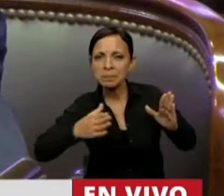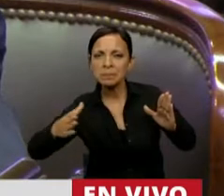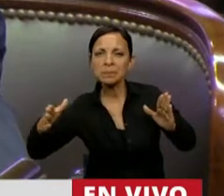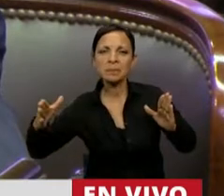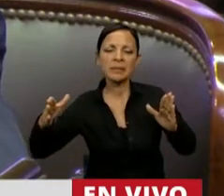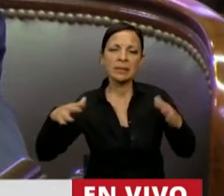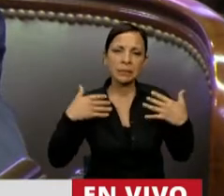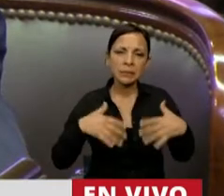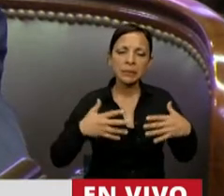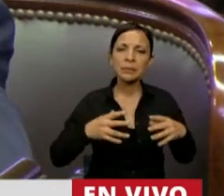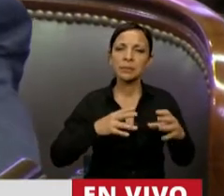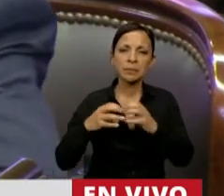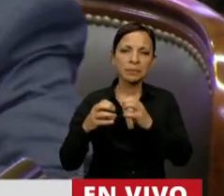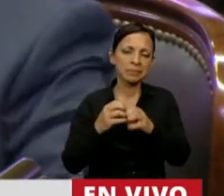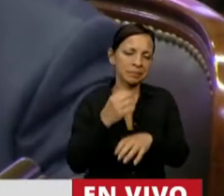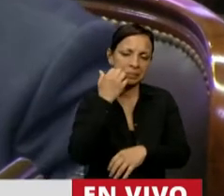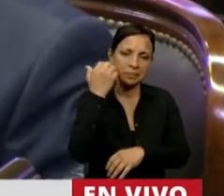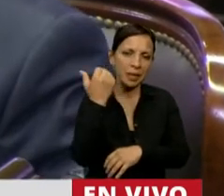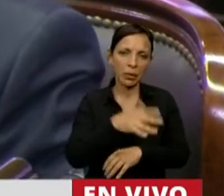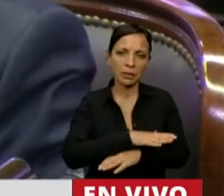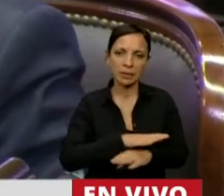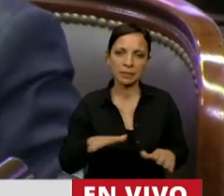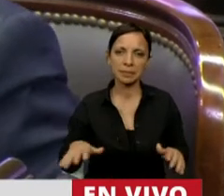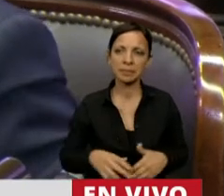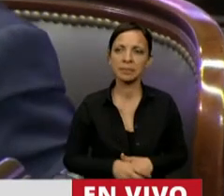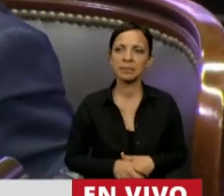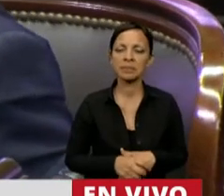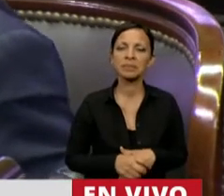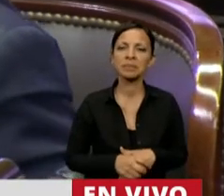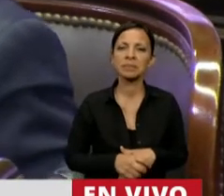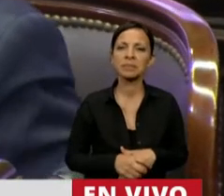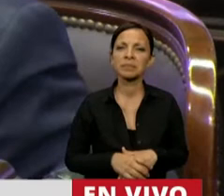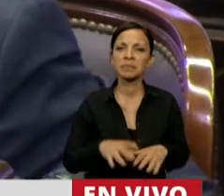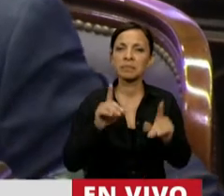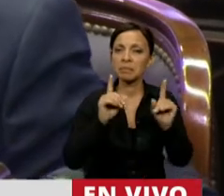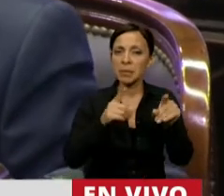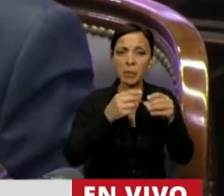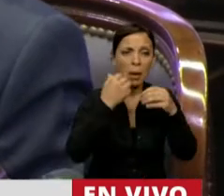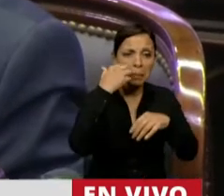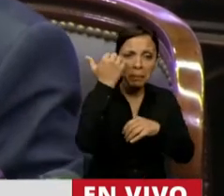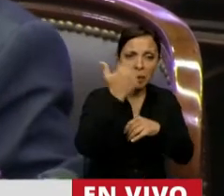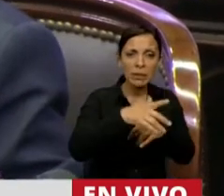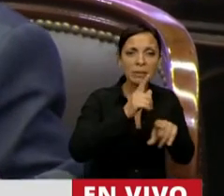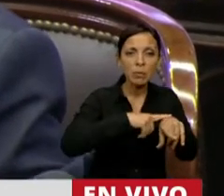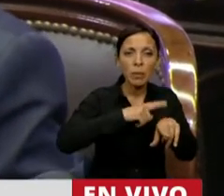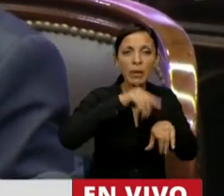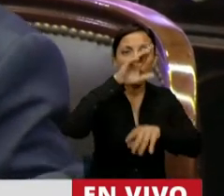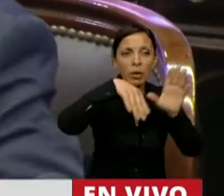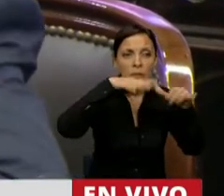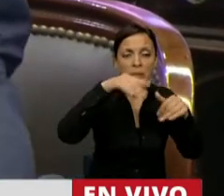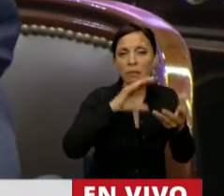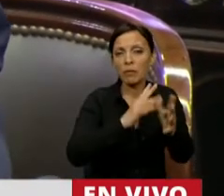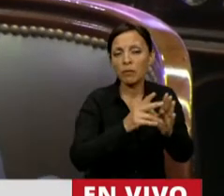a una sesión bochornosa. Parejita desde la convocatoria, una convocatoria